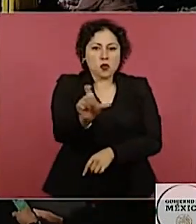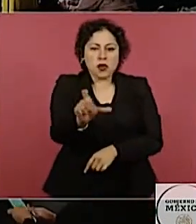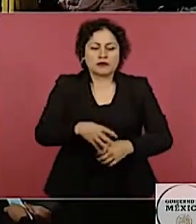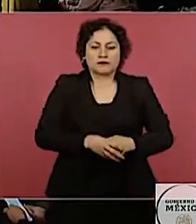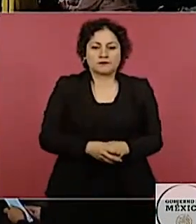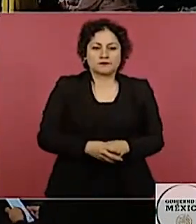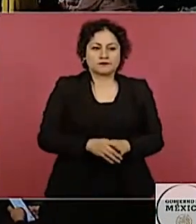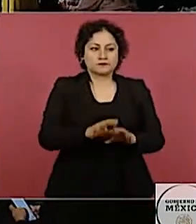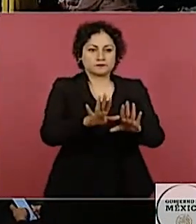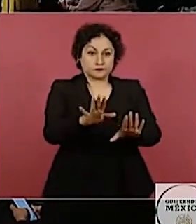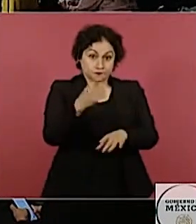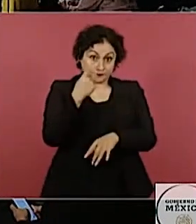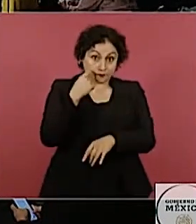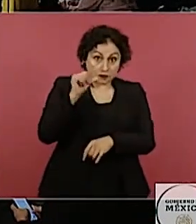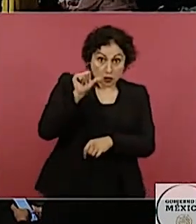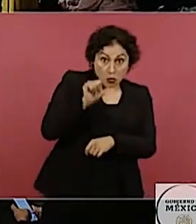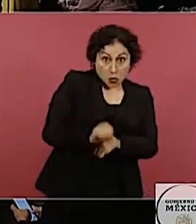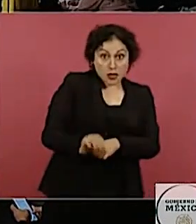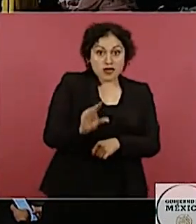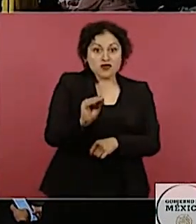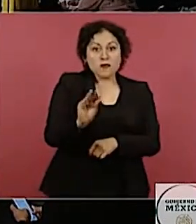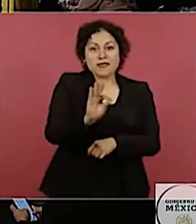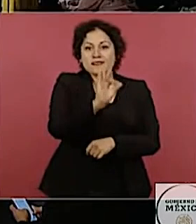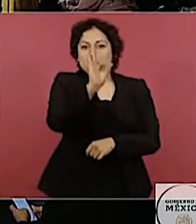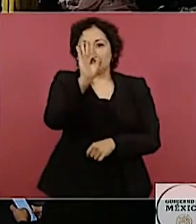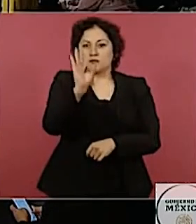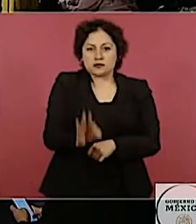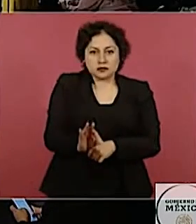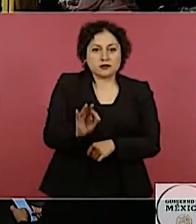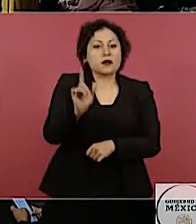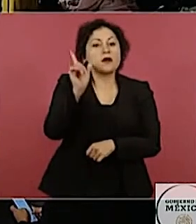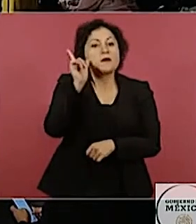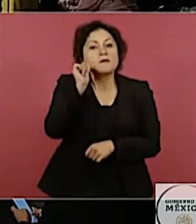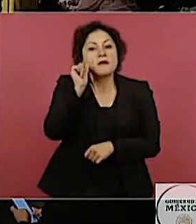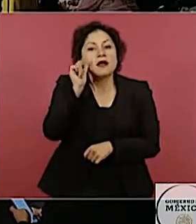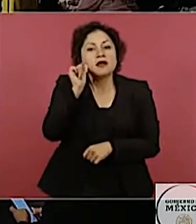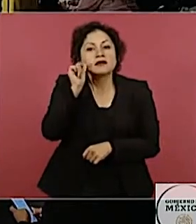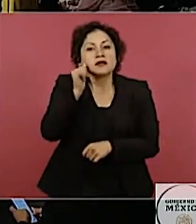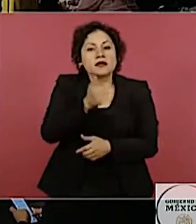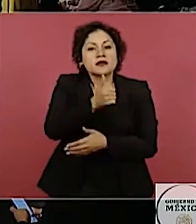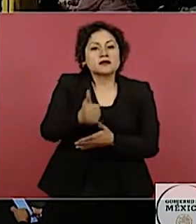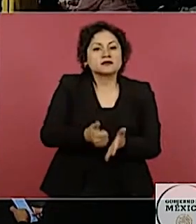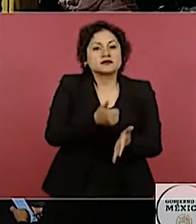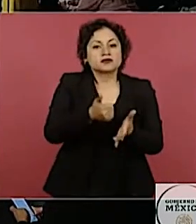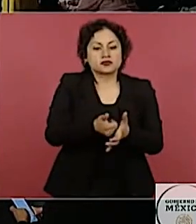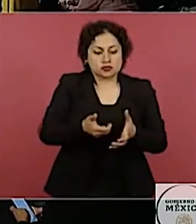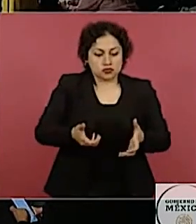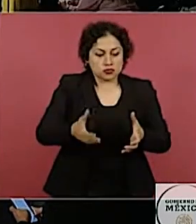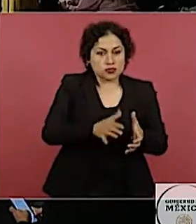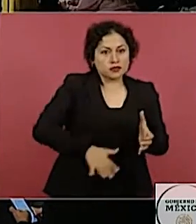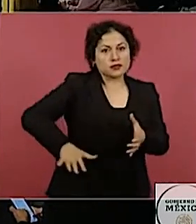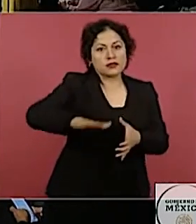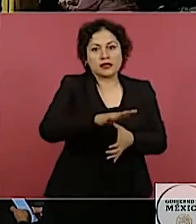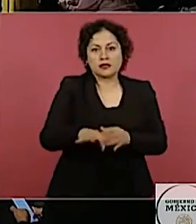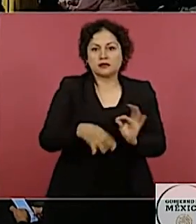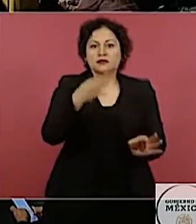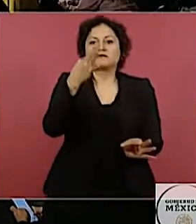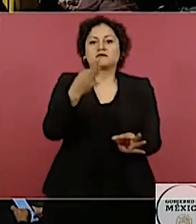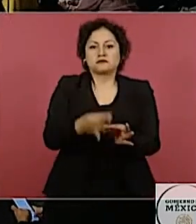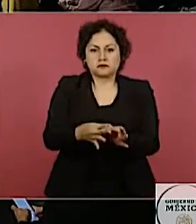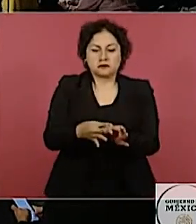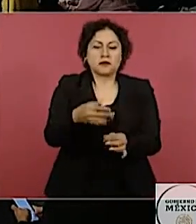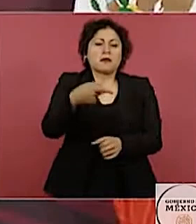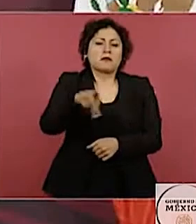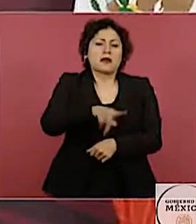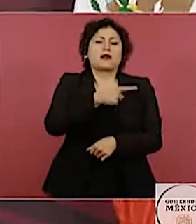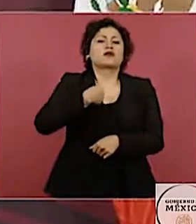al 9% señor mañana terminamos todo Acapulco en el área urbana suburbana y ya nos vamos a quedar de todo estamos aquí muchos días 10